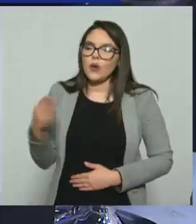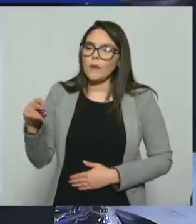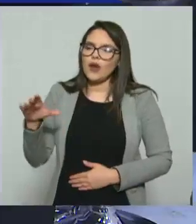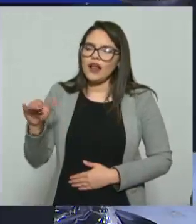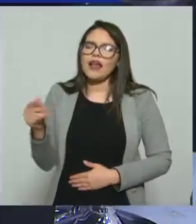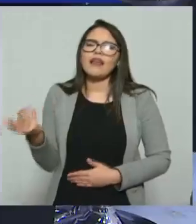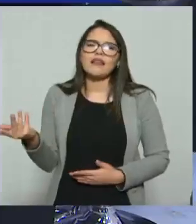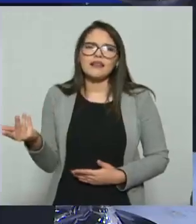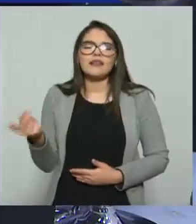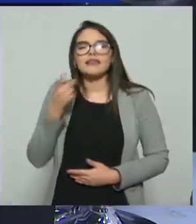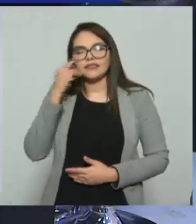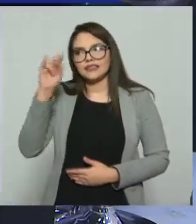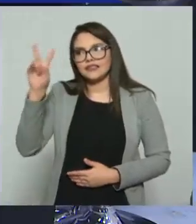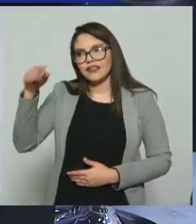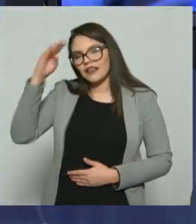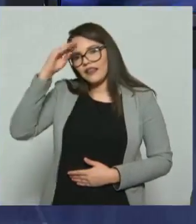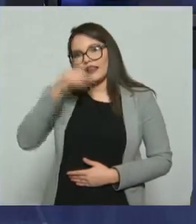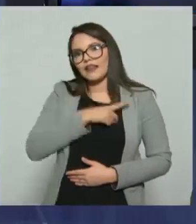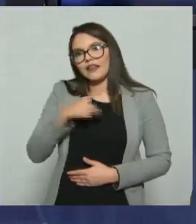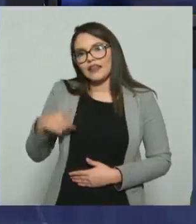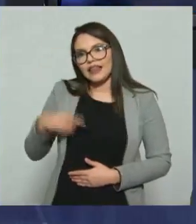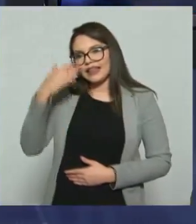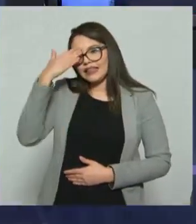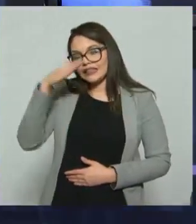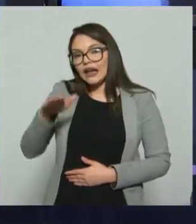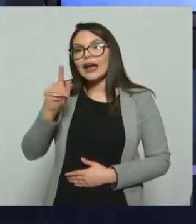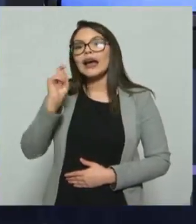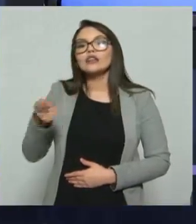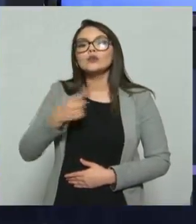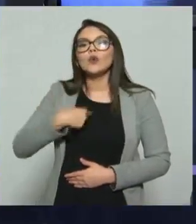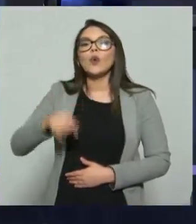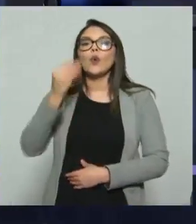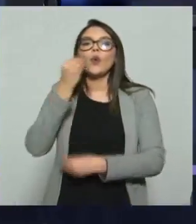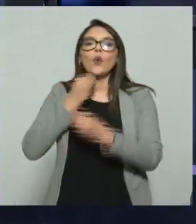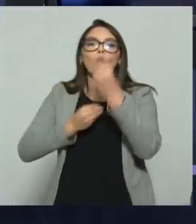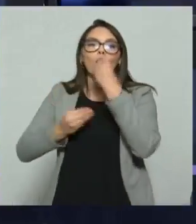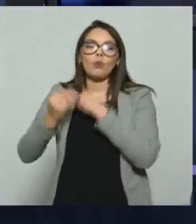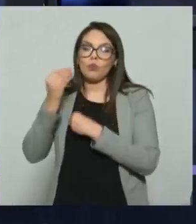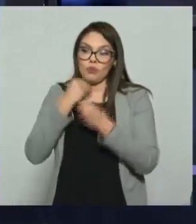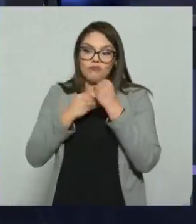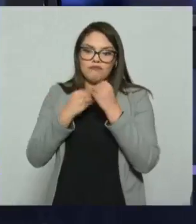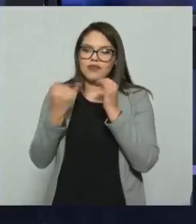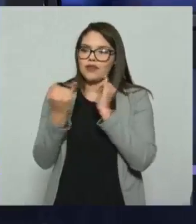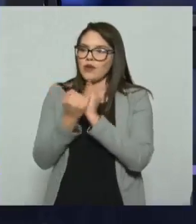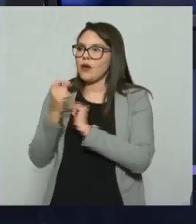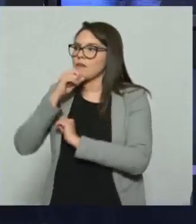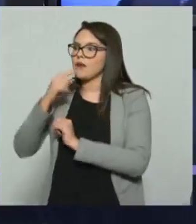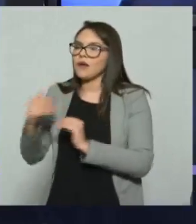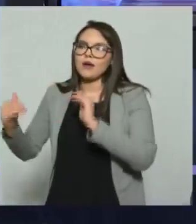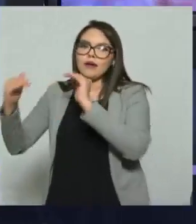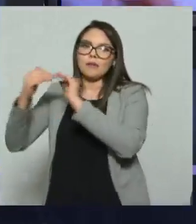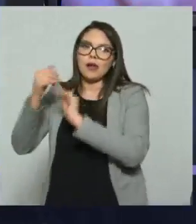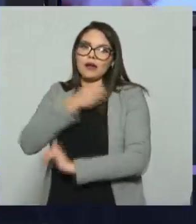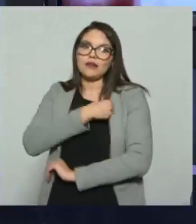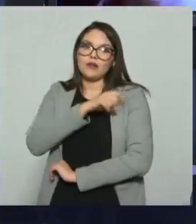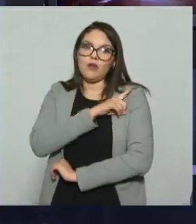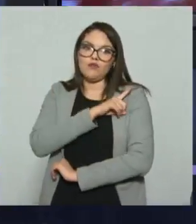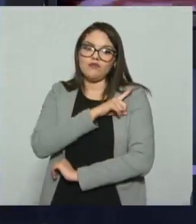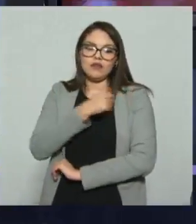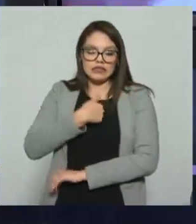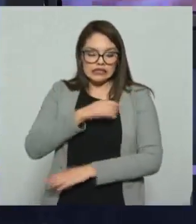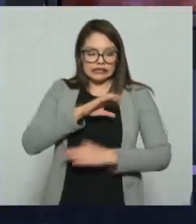que realmente tengamos la conciencia de lo que comemos equivale a nuestra salud. Si nos valoramos y valoramos la vida,